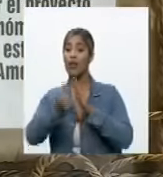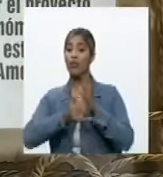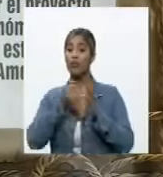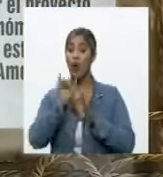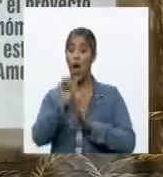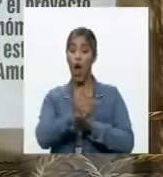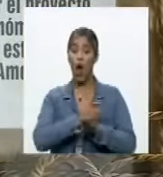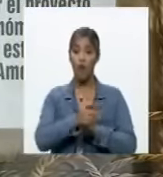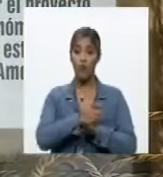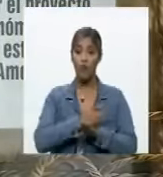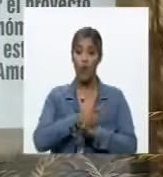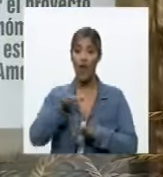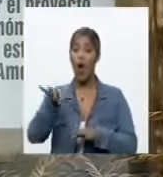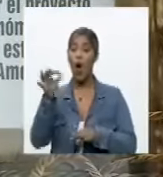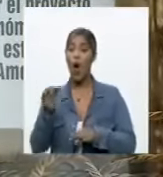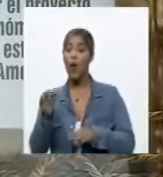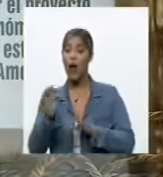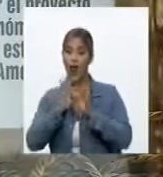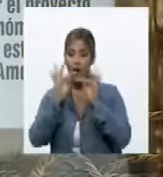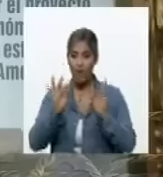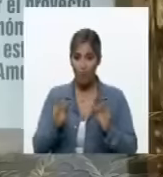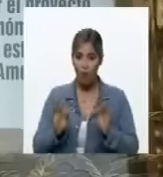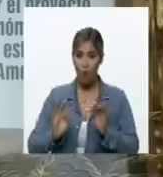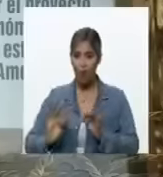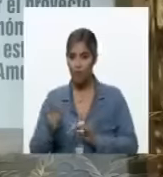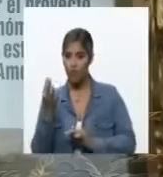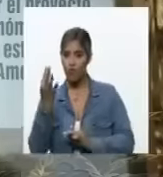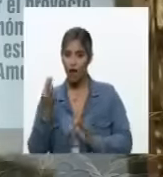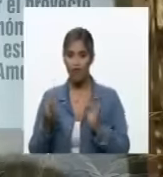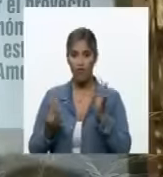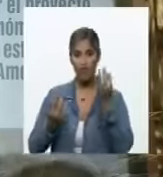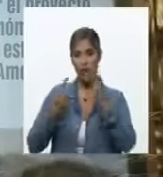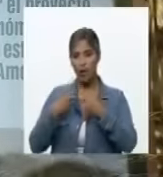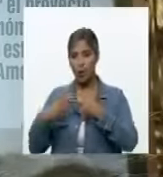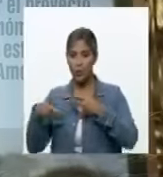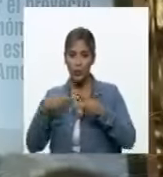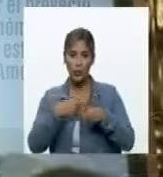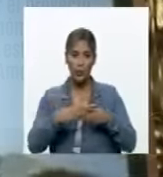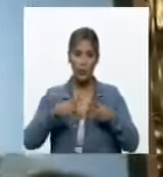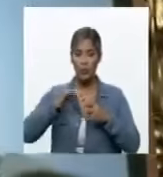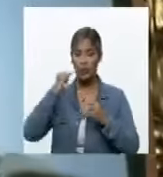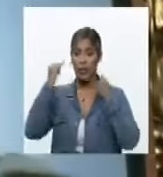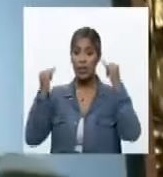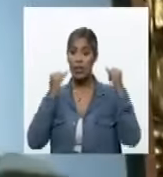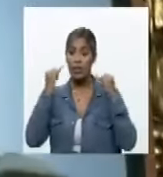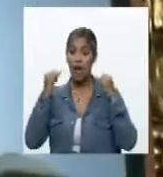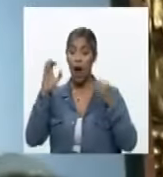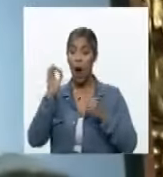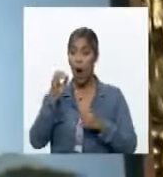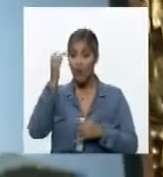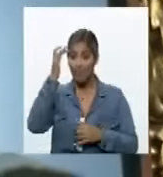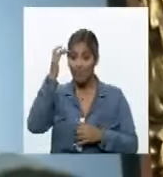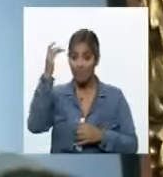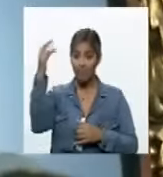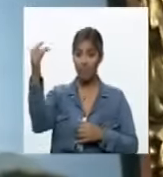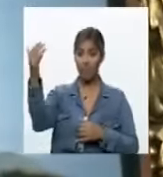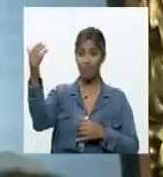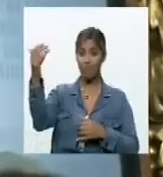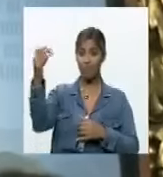y originarios los medios de fundar unas y otros. O inventamos o erramos.